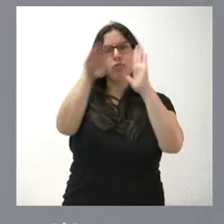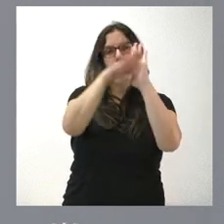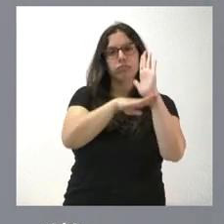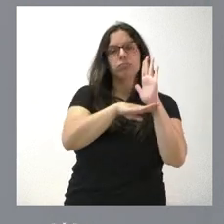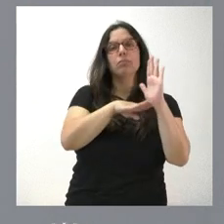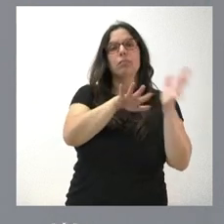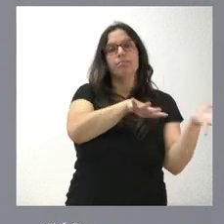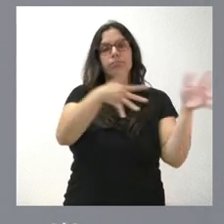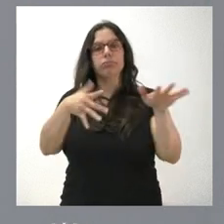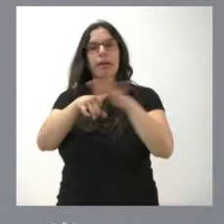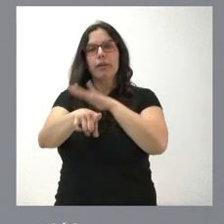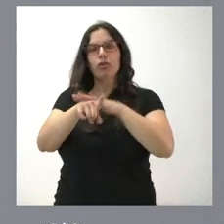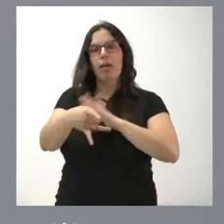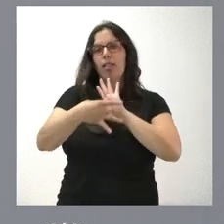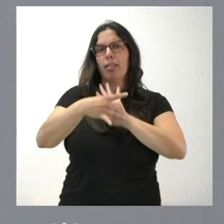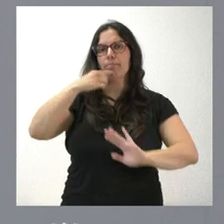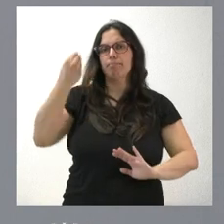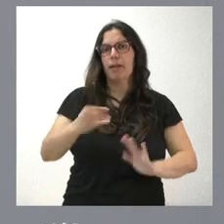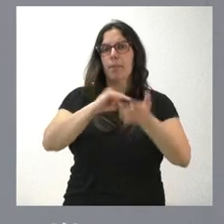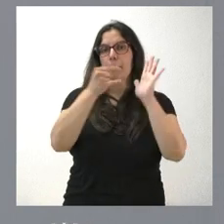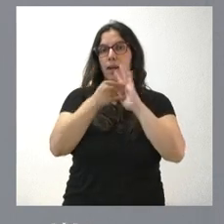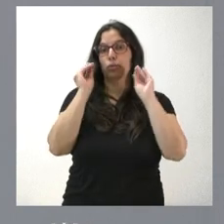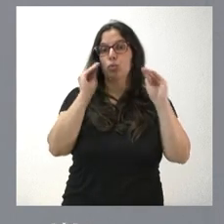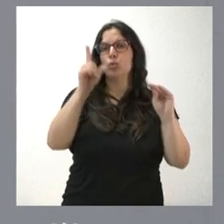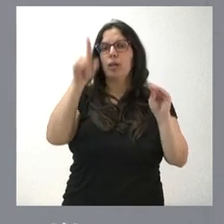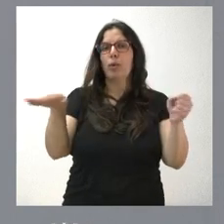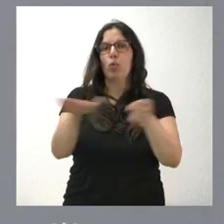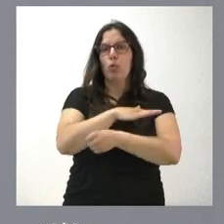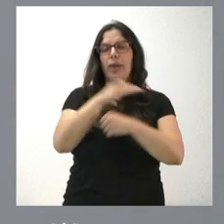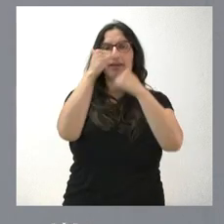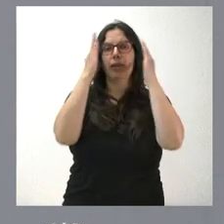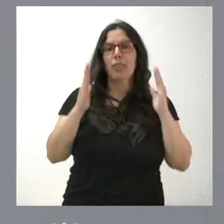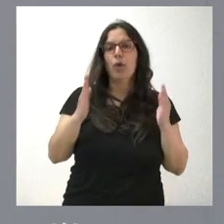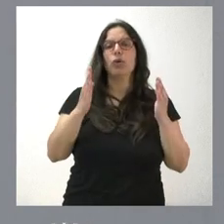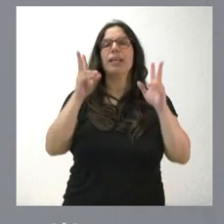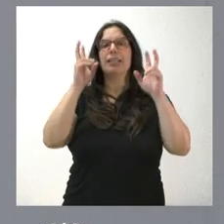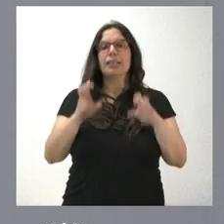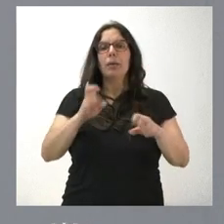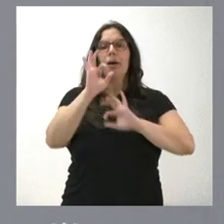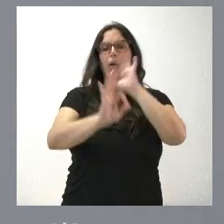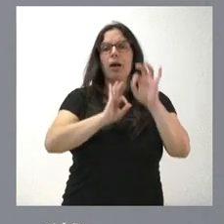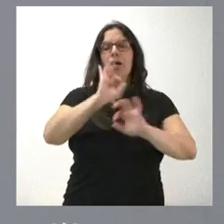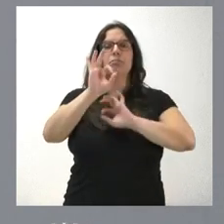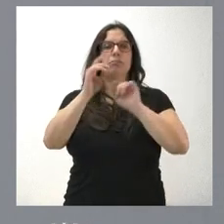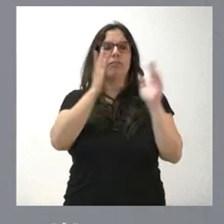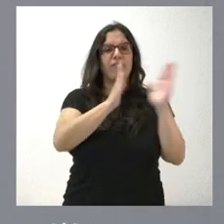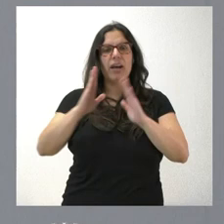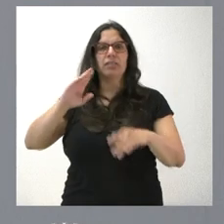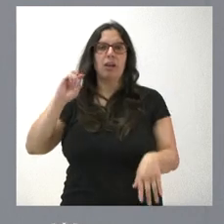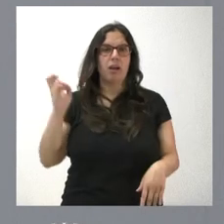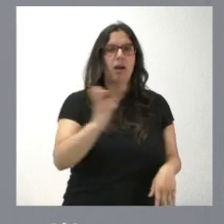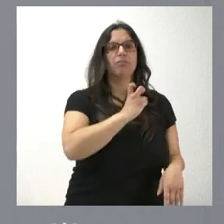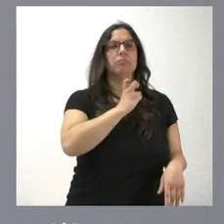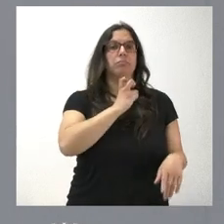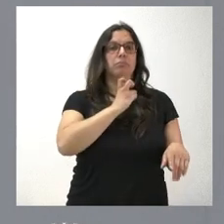que permitan gestionar con calidad este plan y dar cobertura técnica de asistencia, asesoramiento y realización de cada una de las fases en las que se